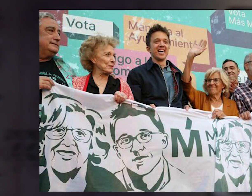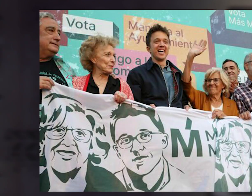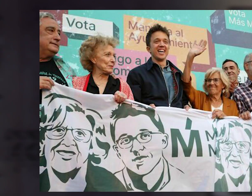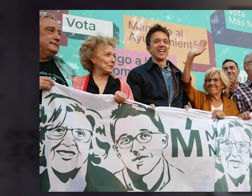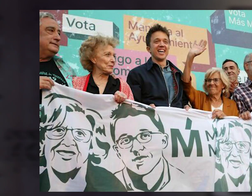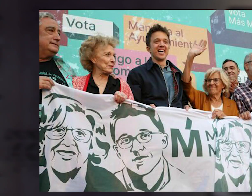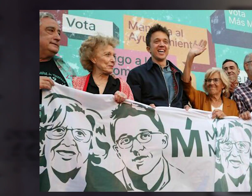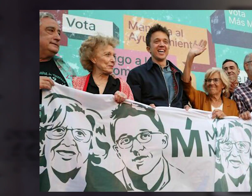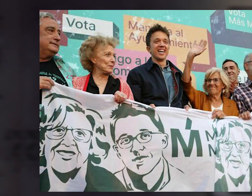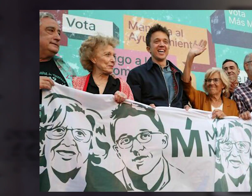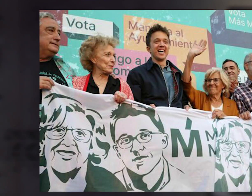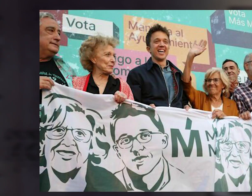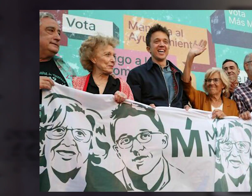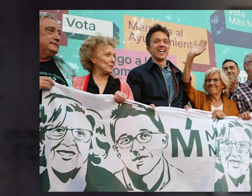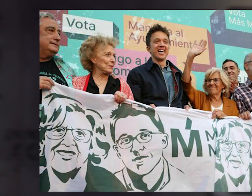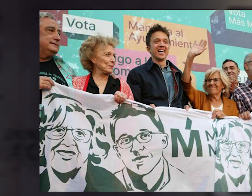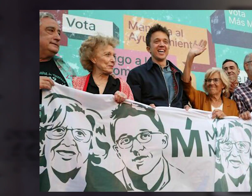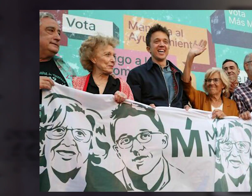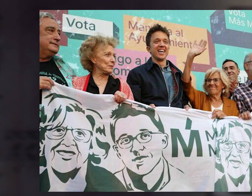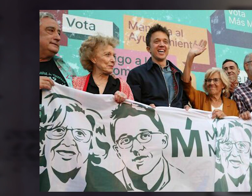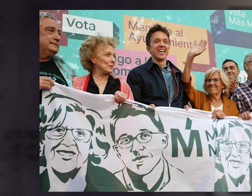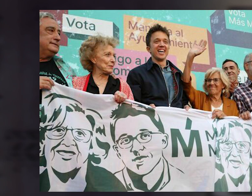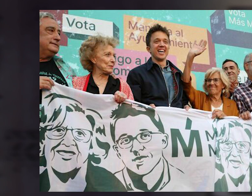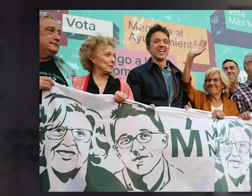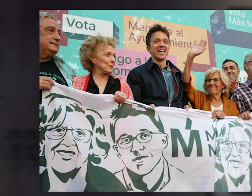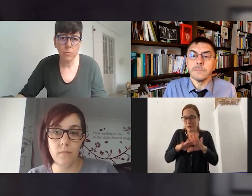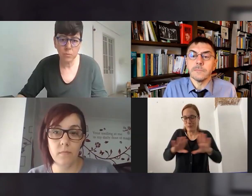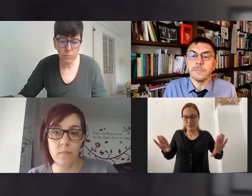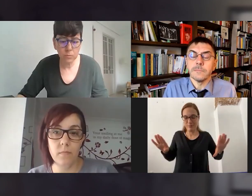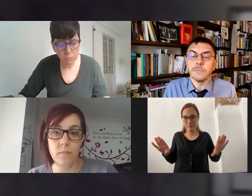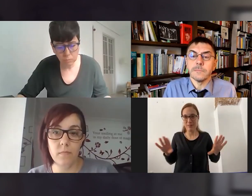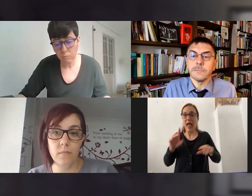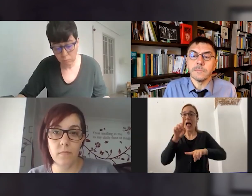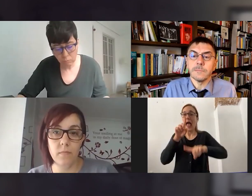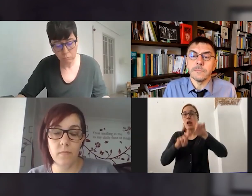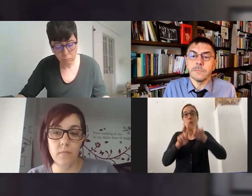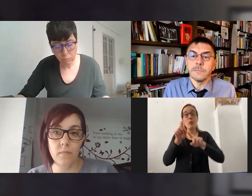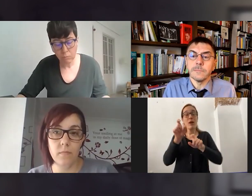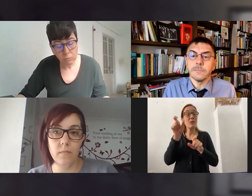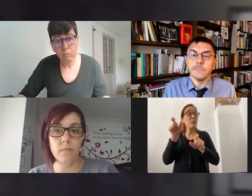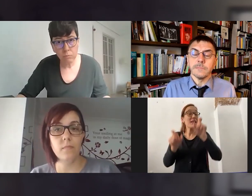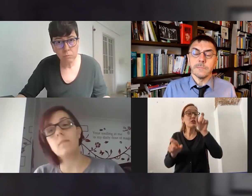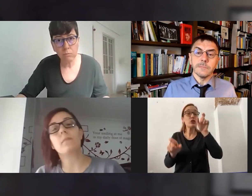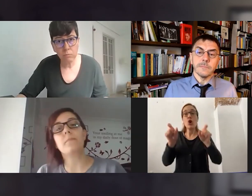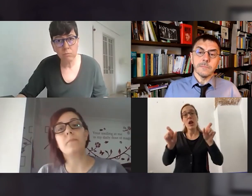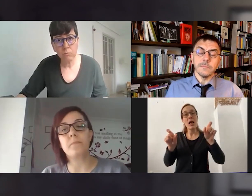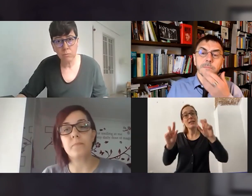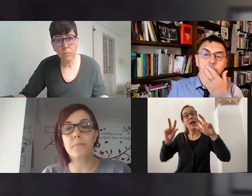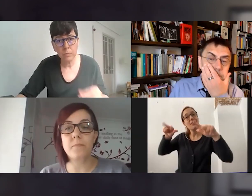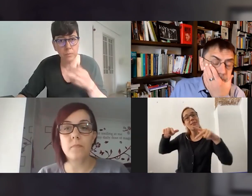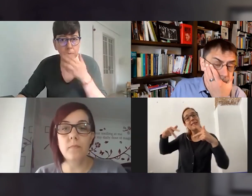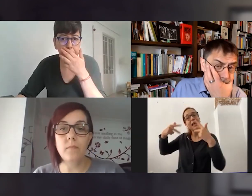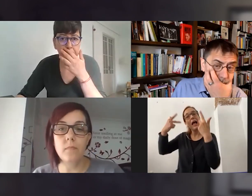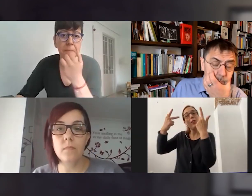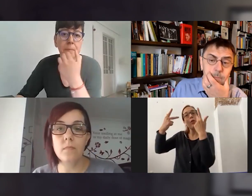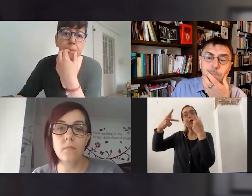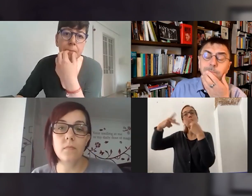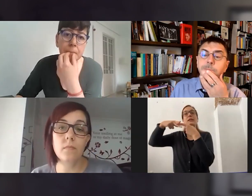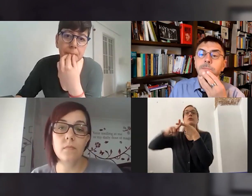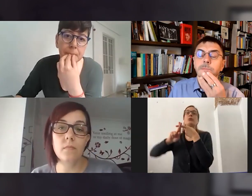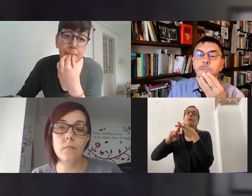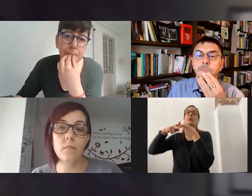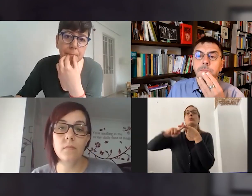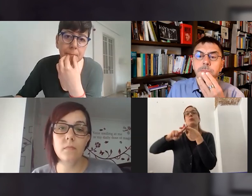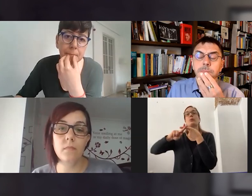del partido. Creo que uno de los problemas que hemos tenido es que ha habido determinada gente que se ha dejado instrumentalizar por medios de comunicación